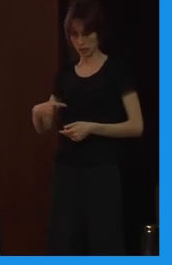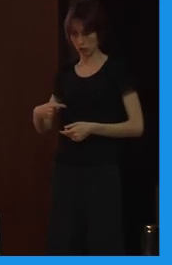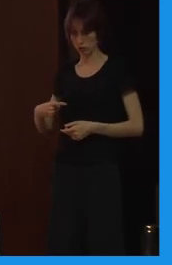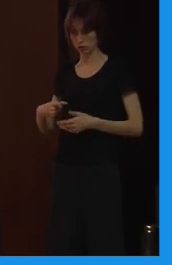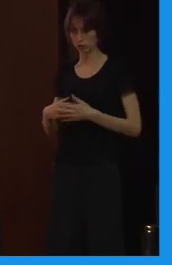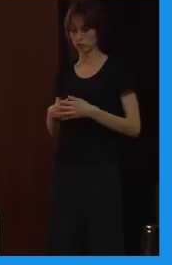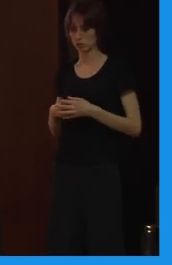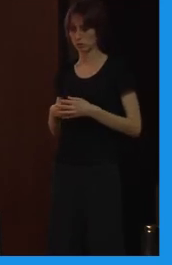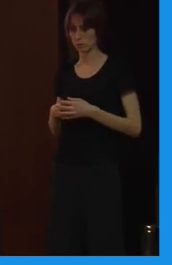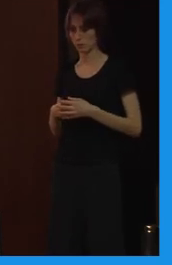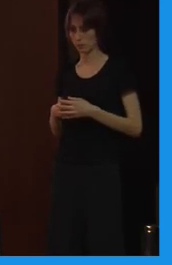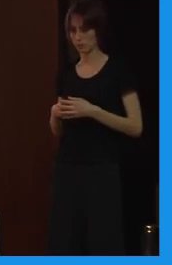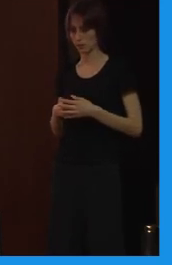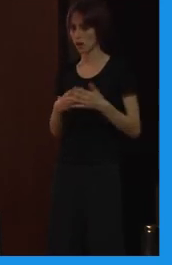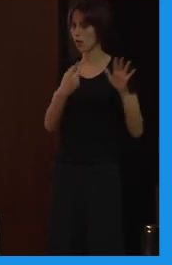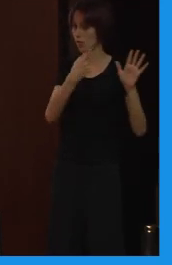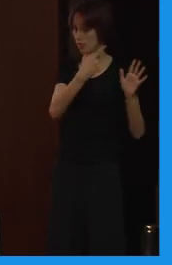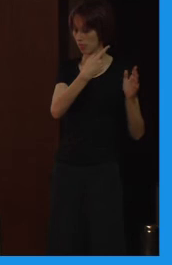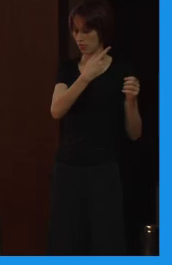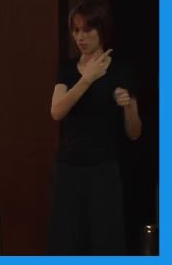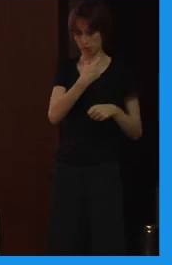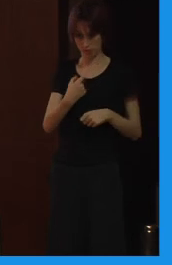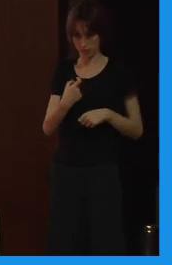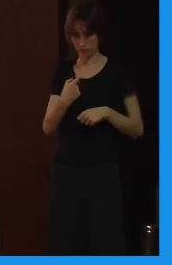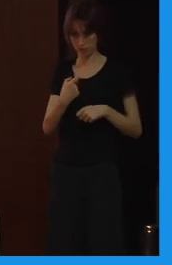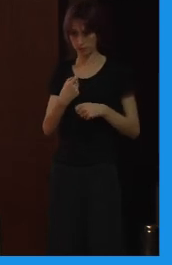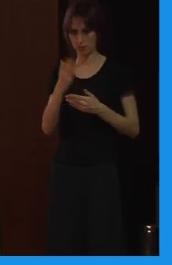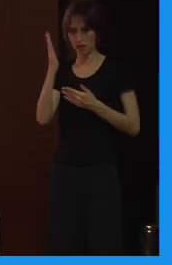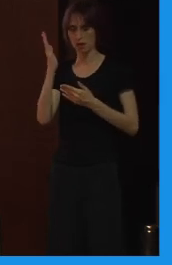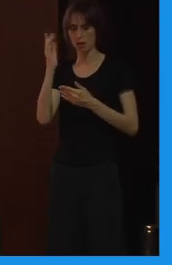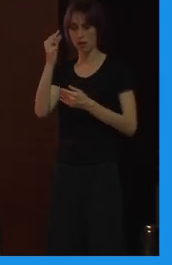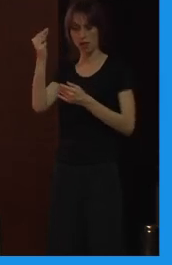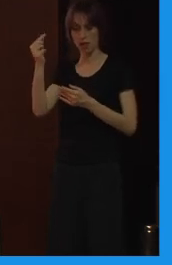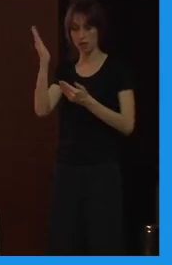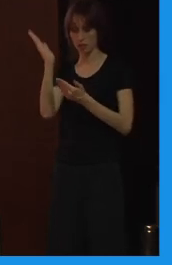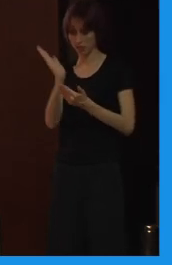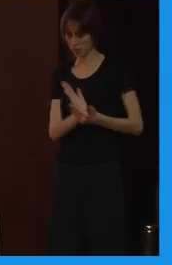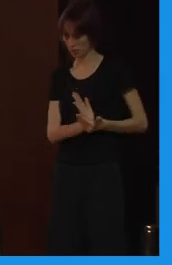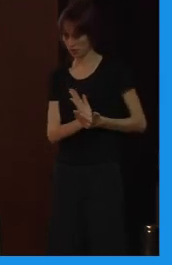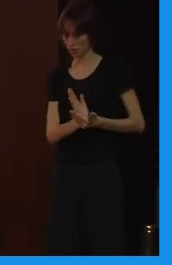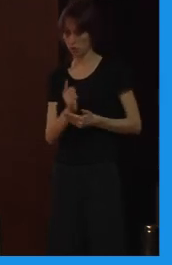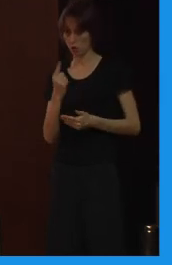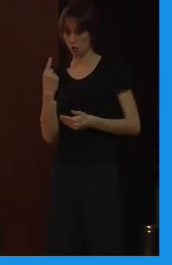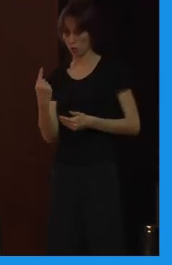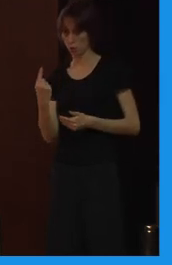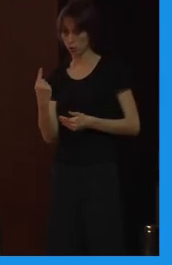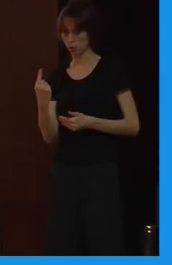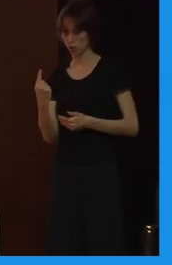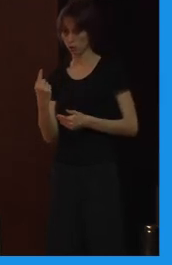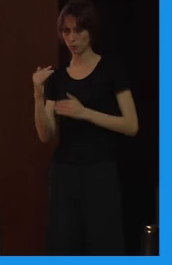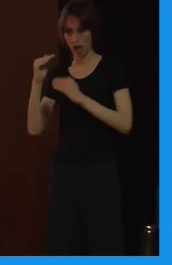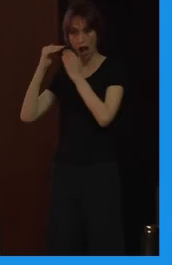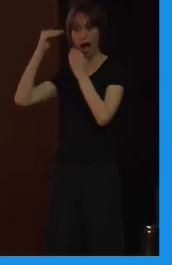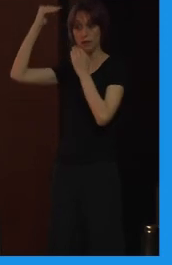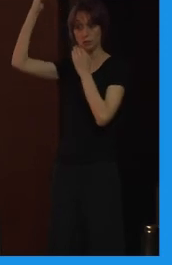kilos, lo divido entre, si mido 1,70, 1,70 lo hago al cuadrado y divido 100 entre 1,70. Es más de 30,